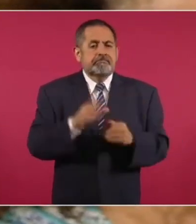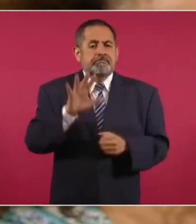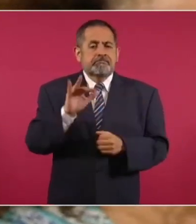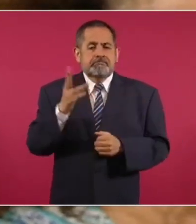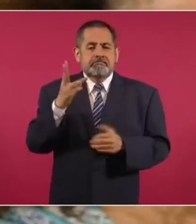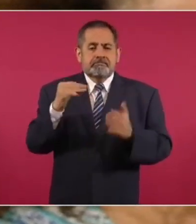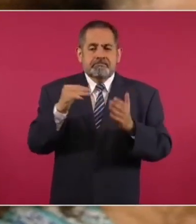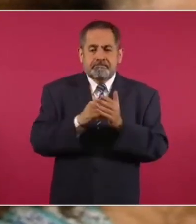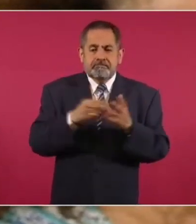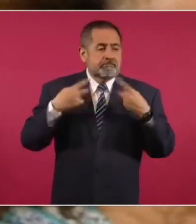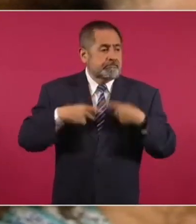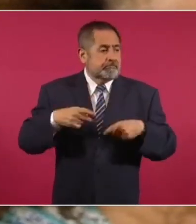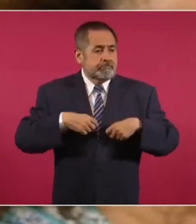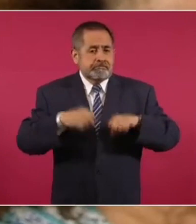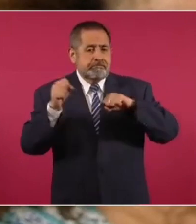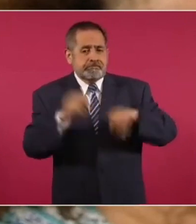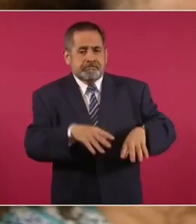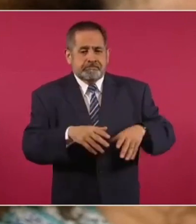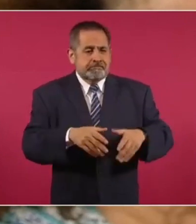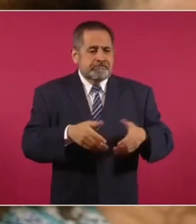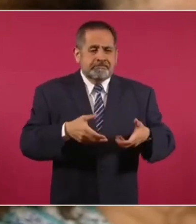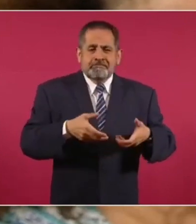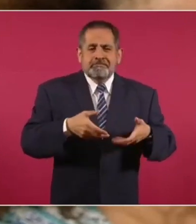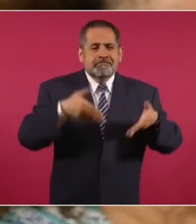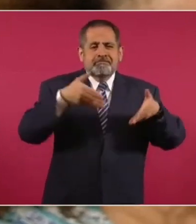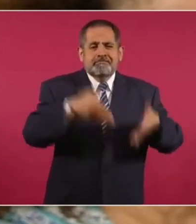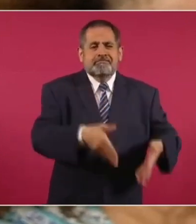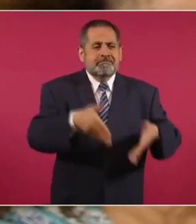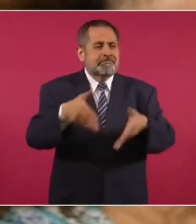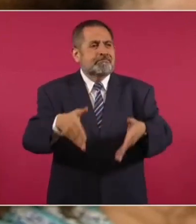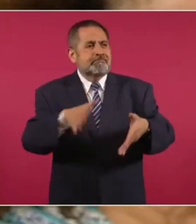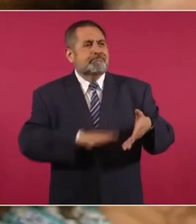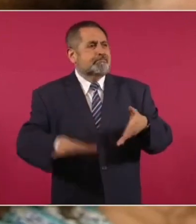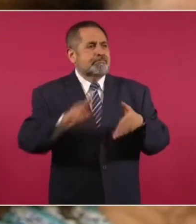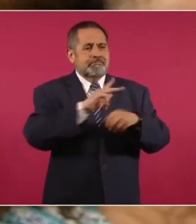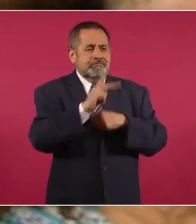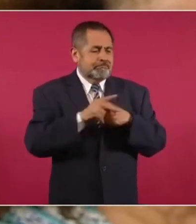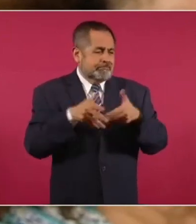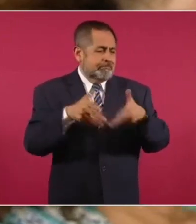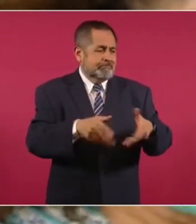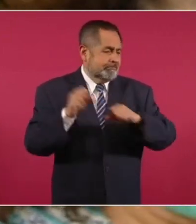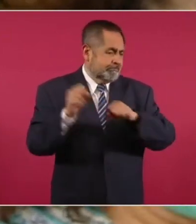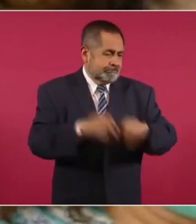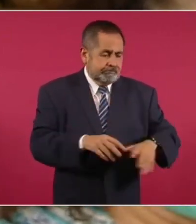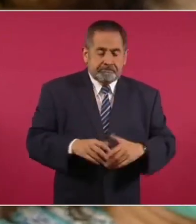personas abandonadas en fosas comunes en todo el país. En esta lógica de búsqueda,